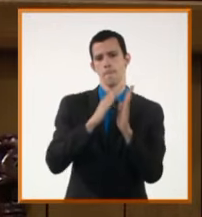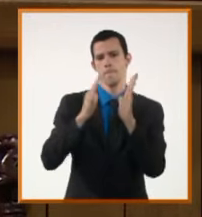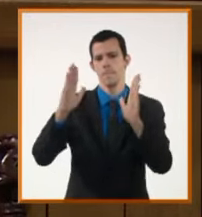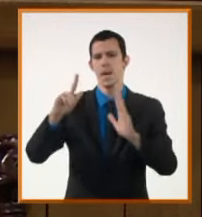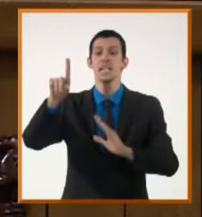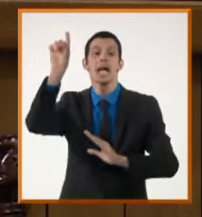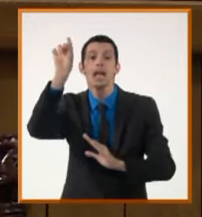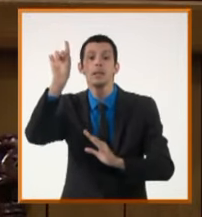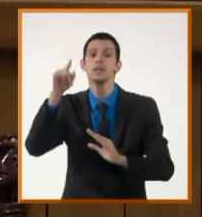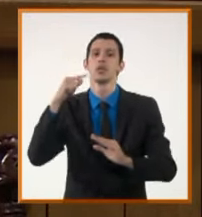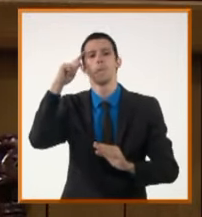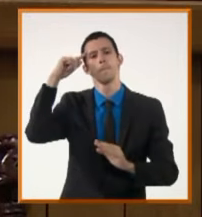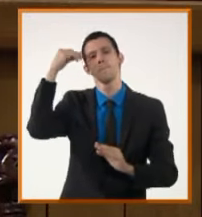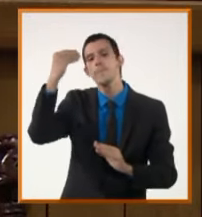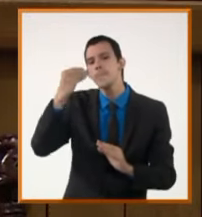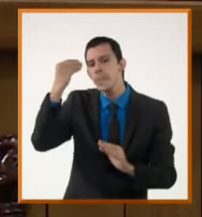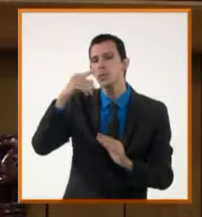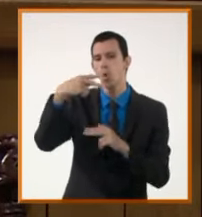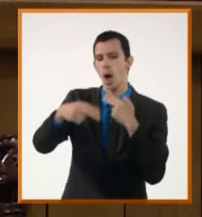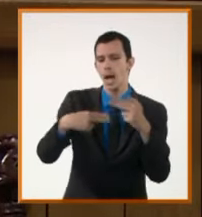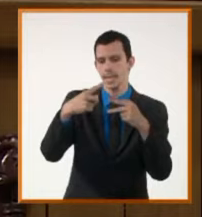Por otra parte,